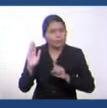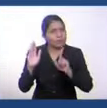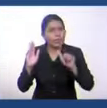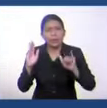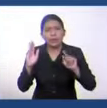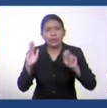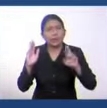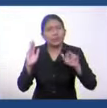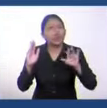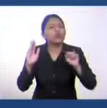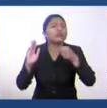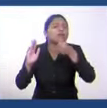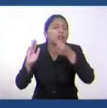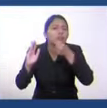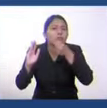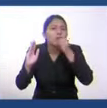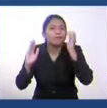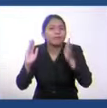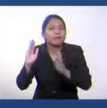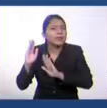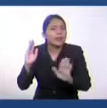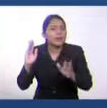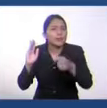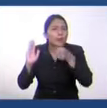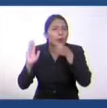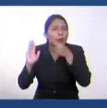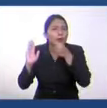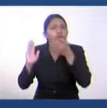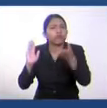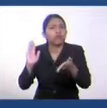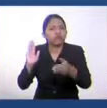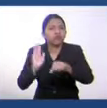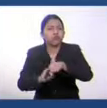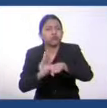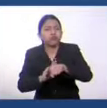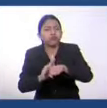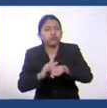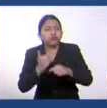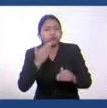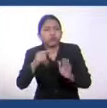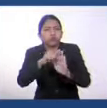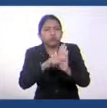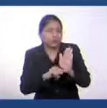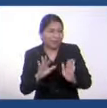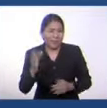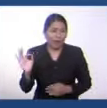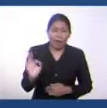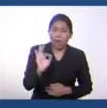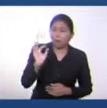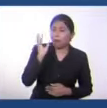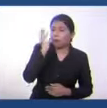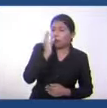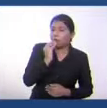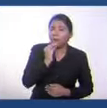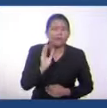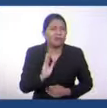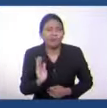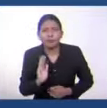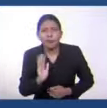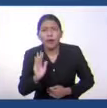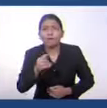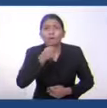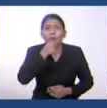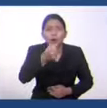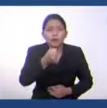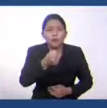ofrecer información, persuadir o dar instrucciones. No buscan la belleza. Su función es básicamente